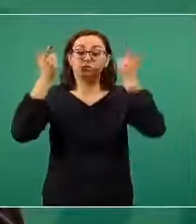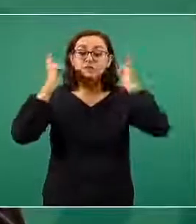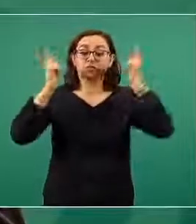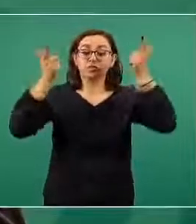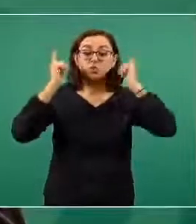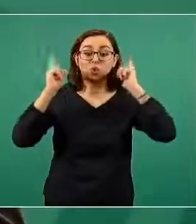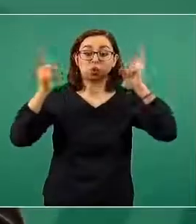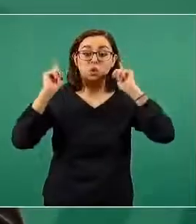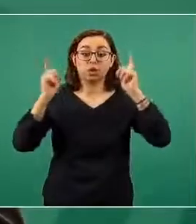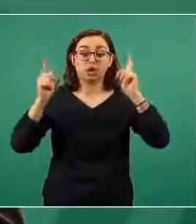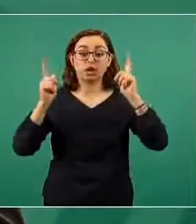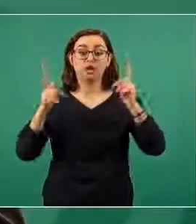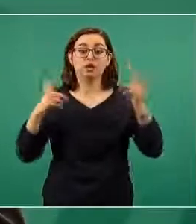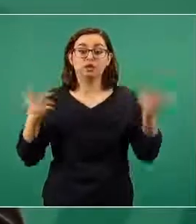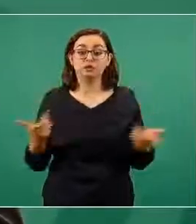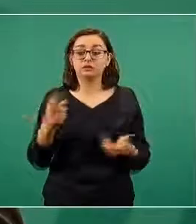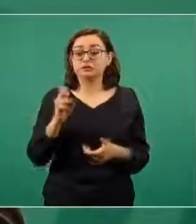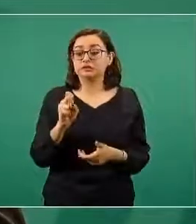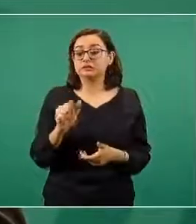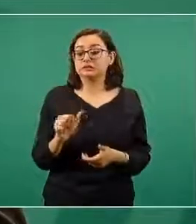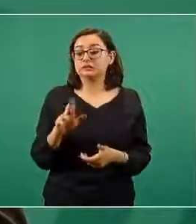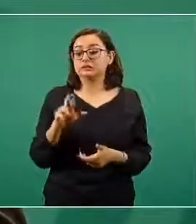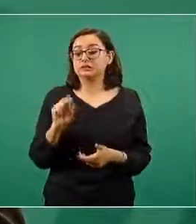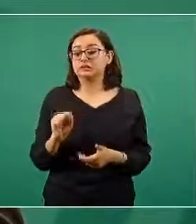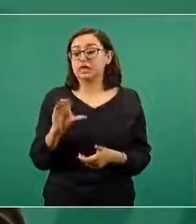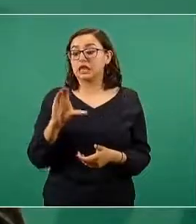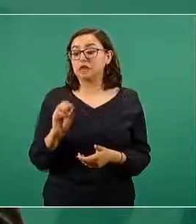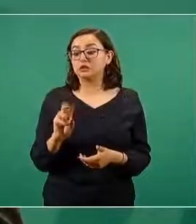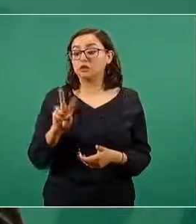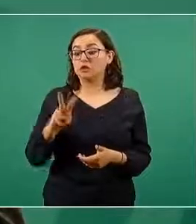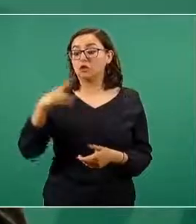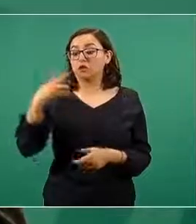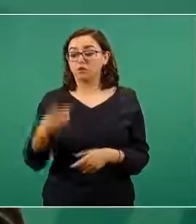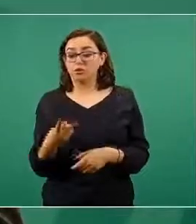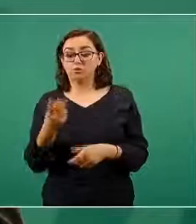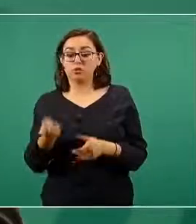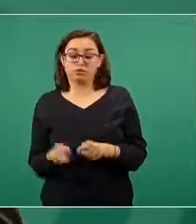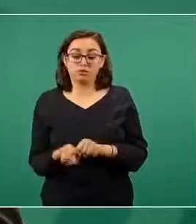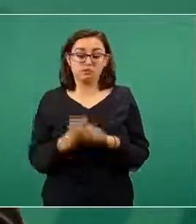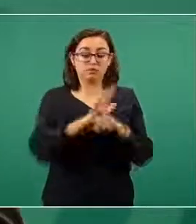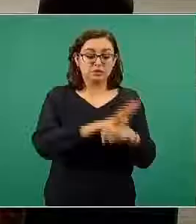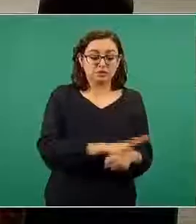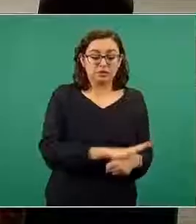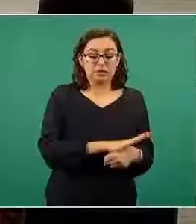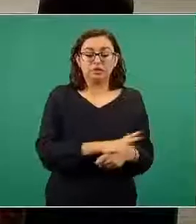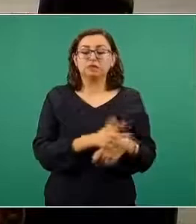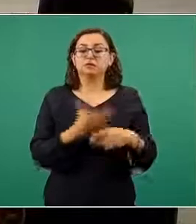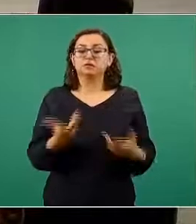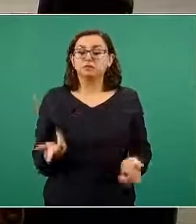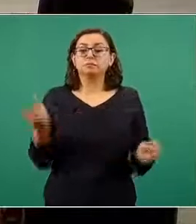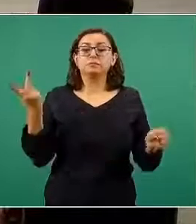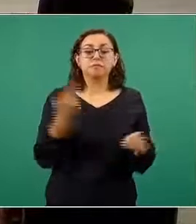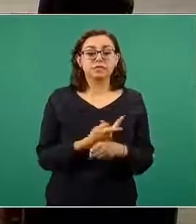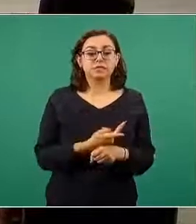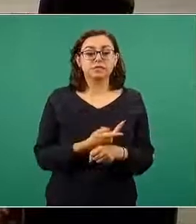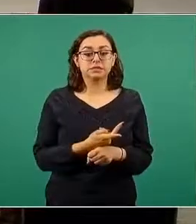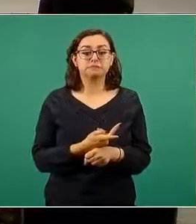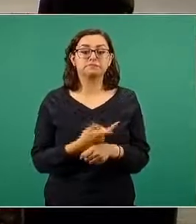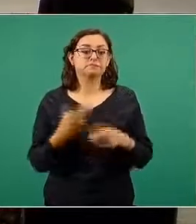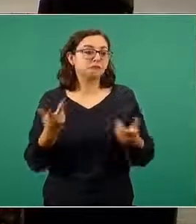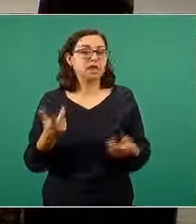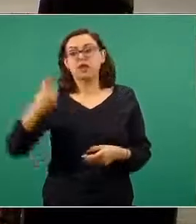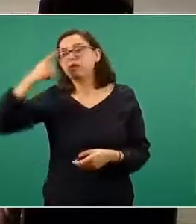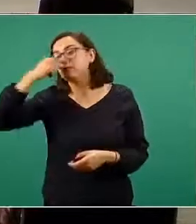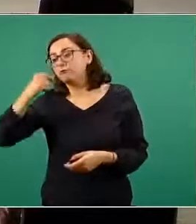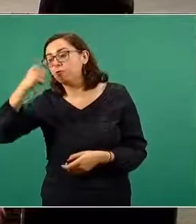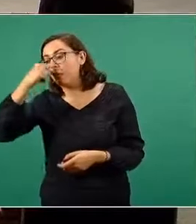prensa, esperamos que el SARS-CoV-2 tenga un comportamiento endémico epidémico, que significa que se comporte como